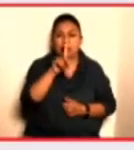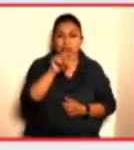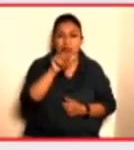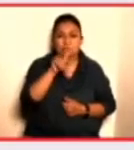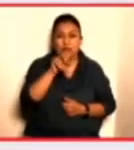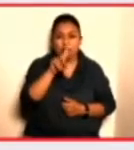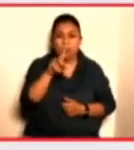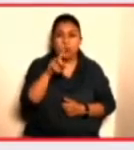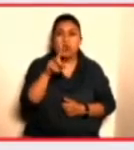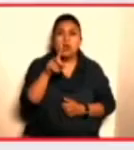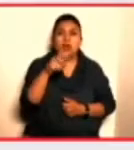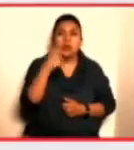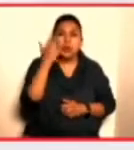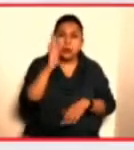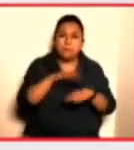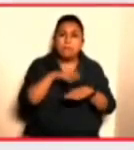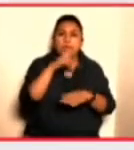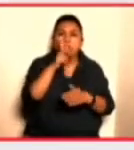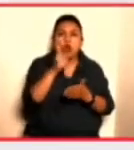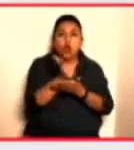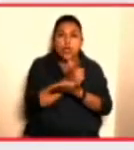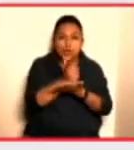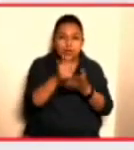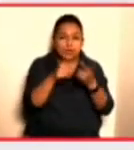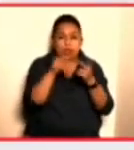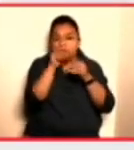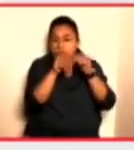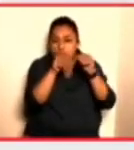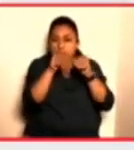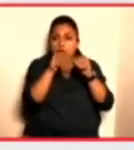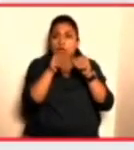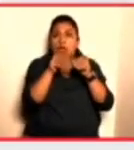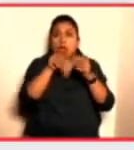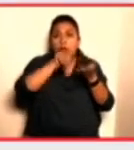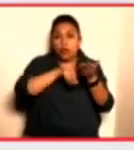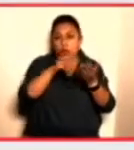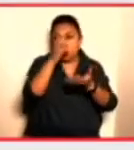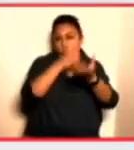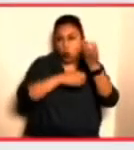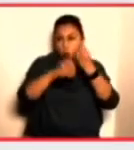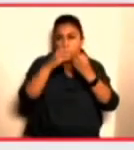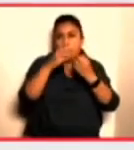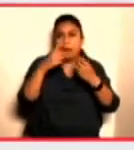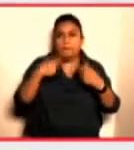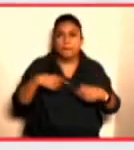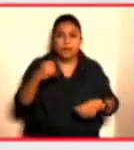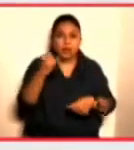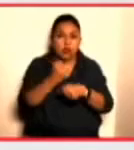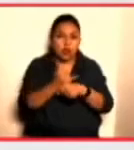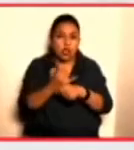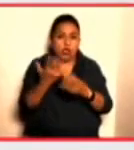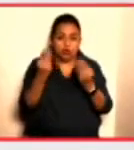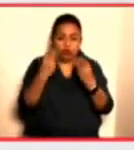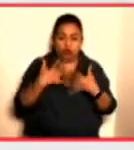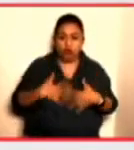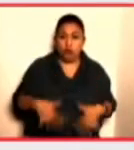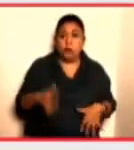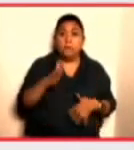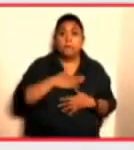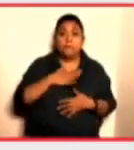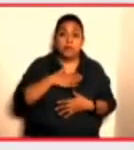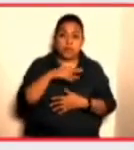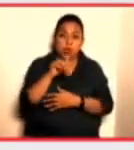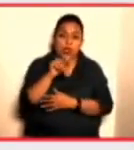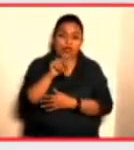los grises, a los matices, y esto baña toda la obra, baña a todos los personajes. El mío concretamente, que es el de Antígona,